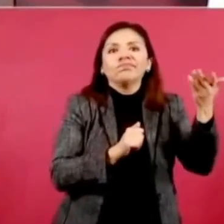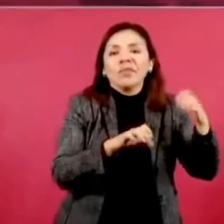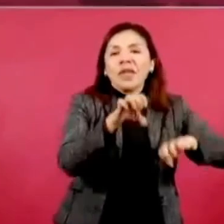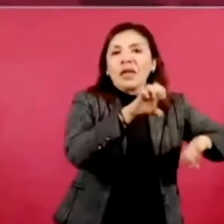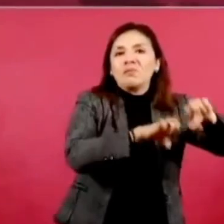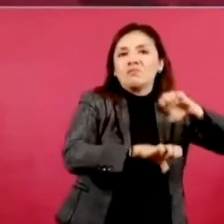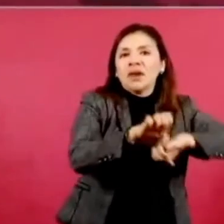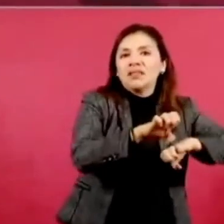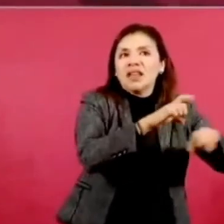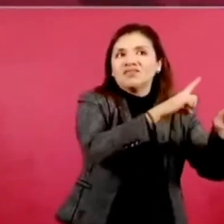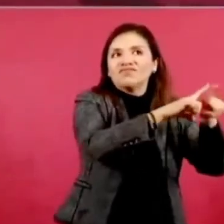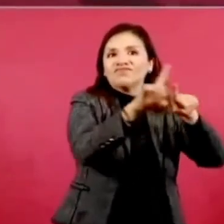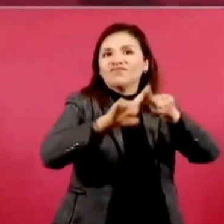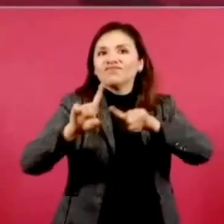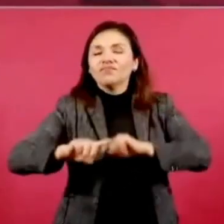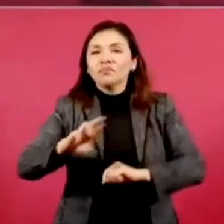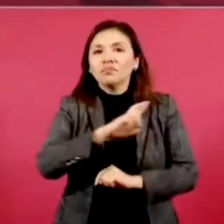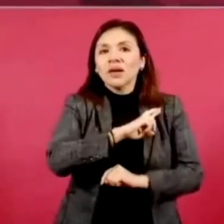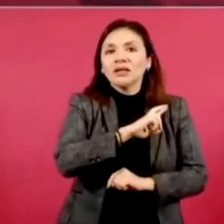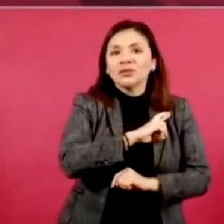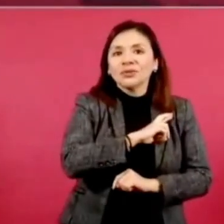empresas particulares